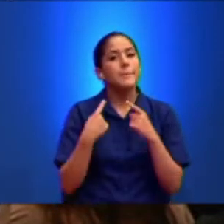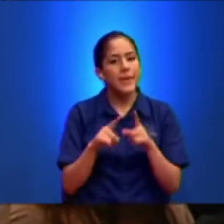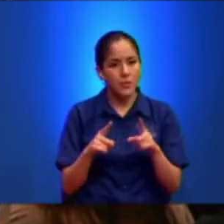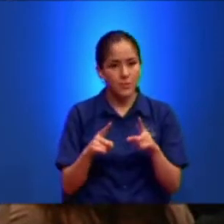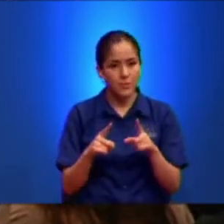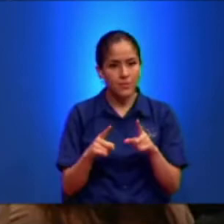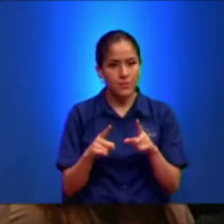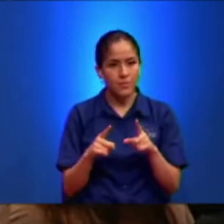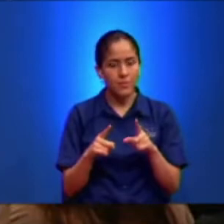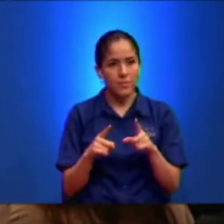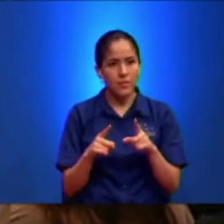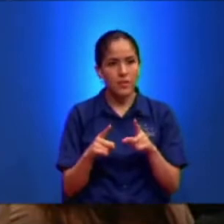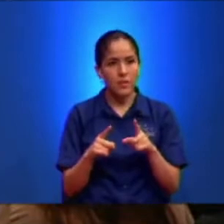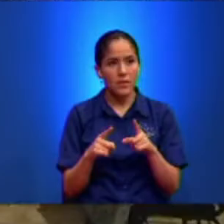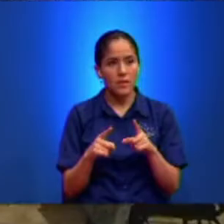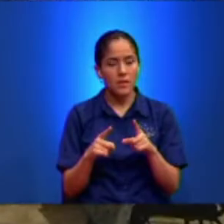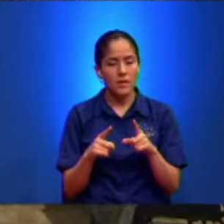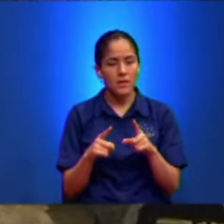Yo